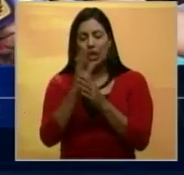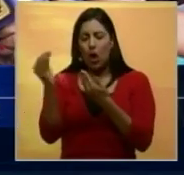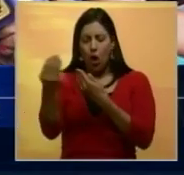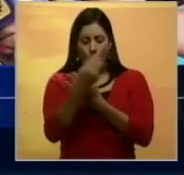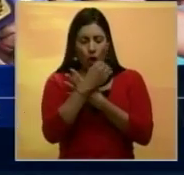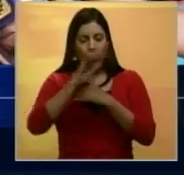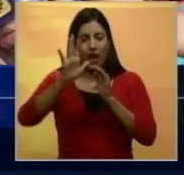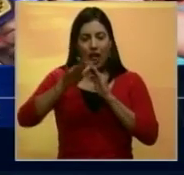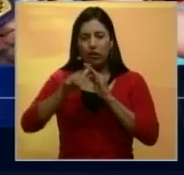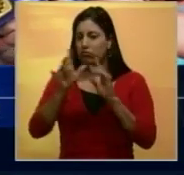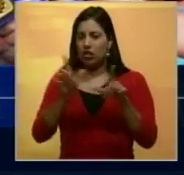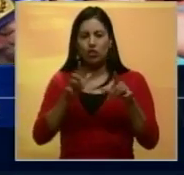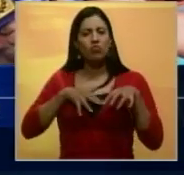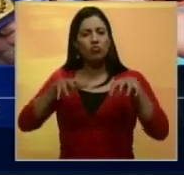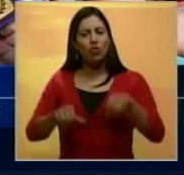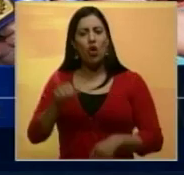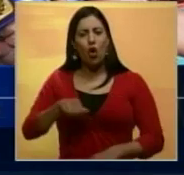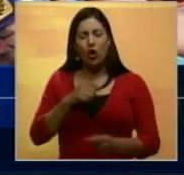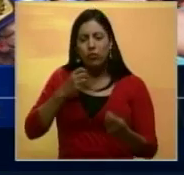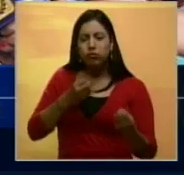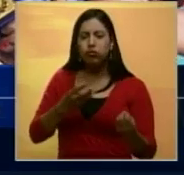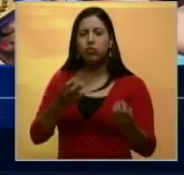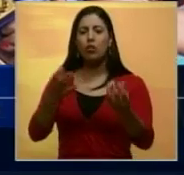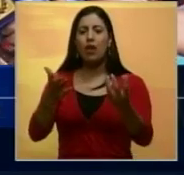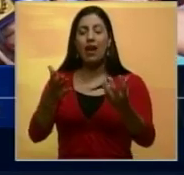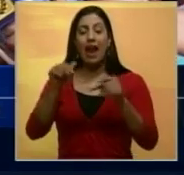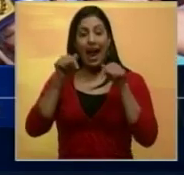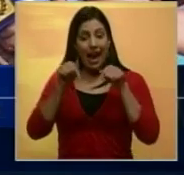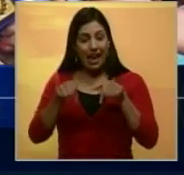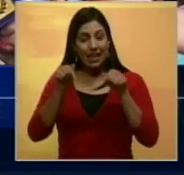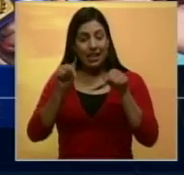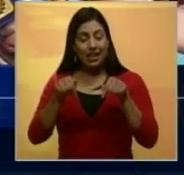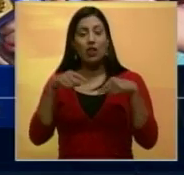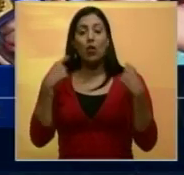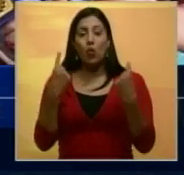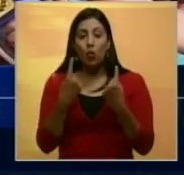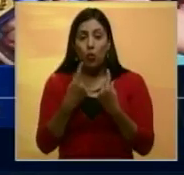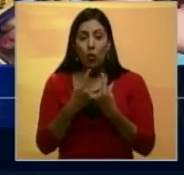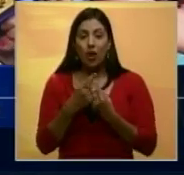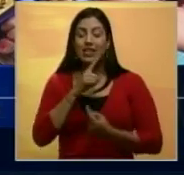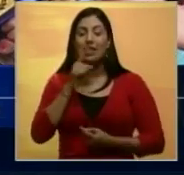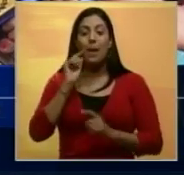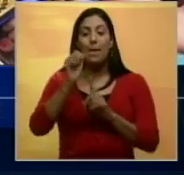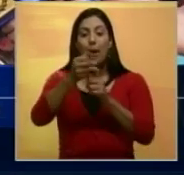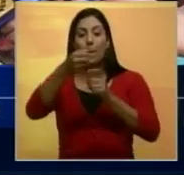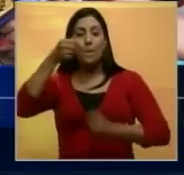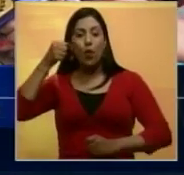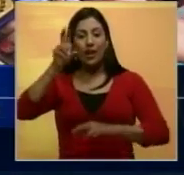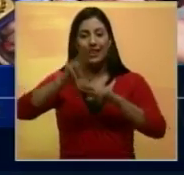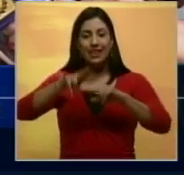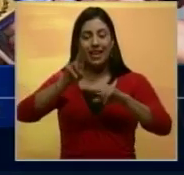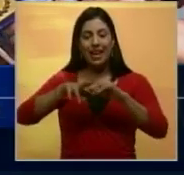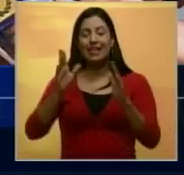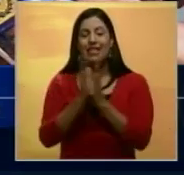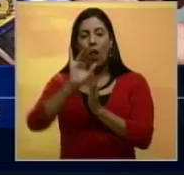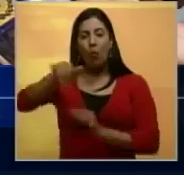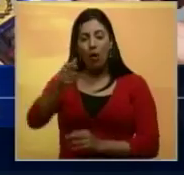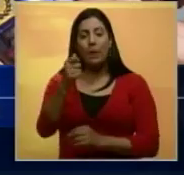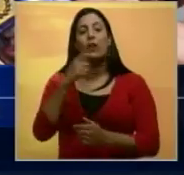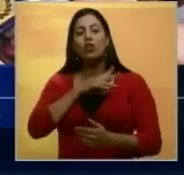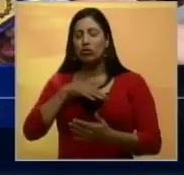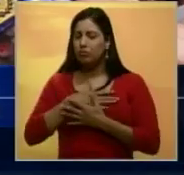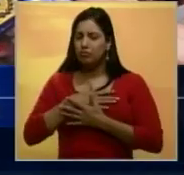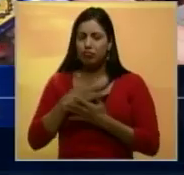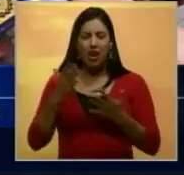escondidos los ladrones de dólares, estamos hoy distribuyéndolos aquí en el sector Puerta Negra de la parroquia San Juan. Eso solo es